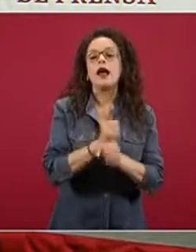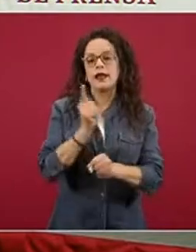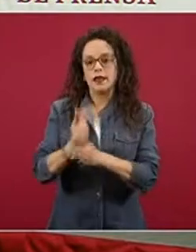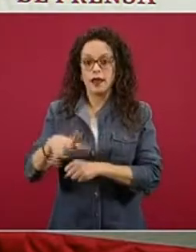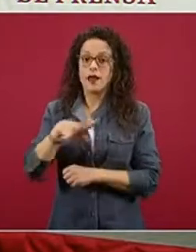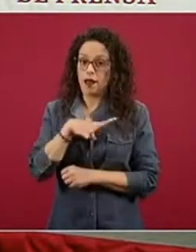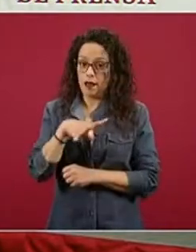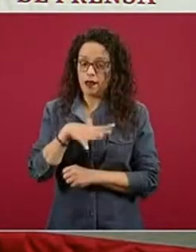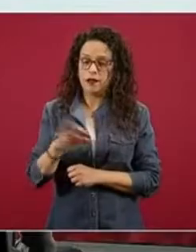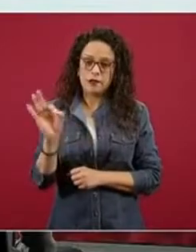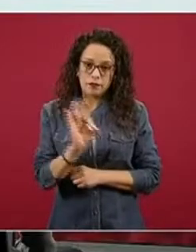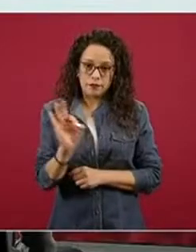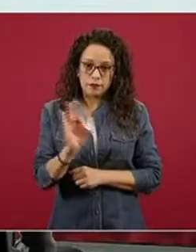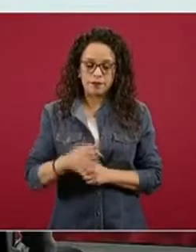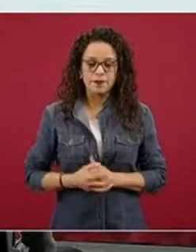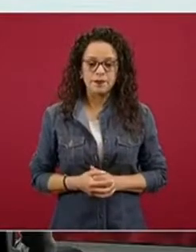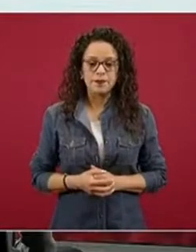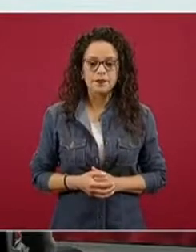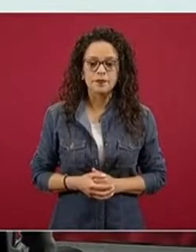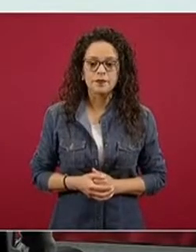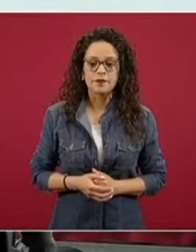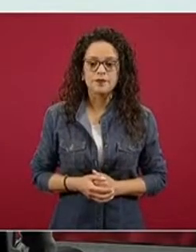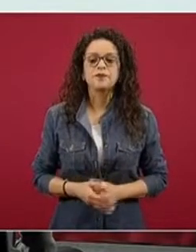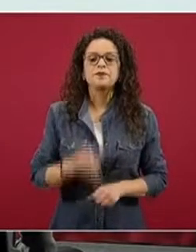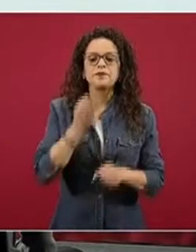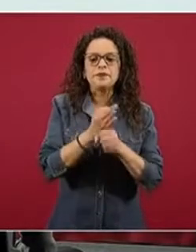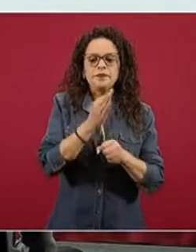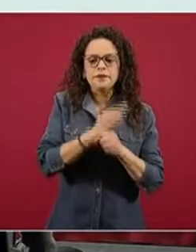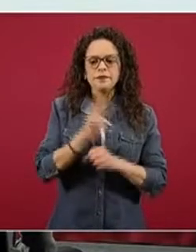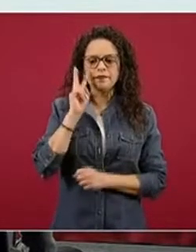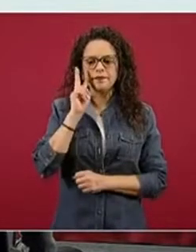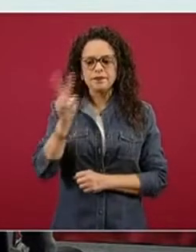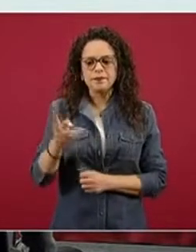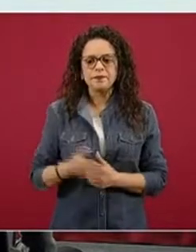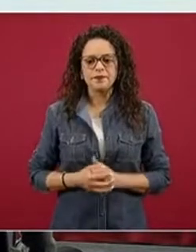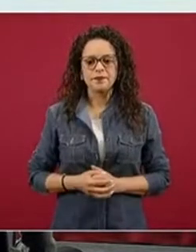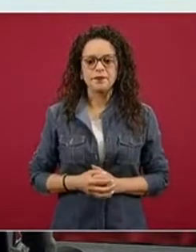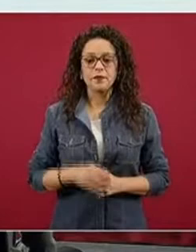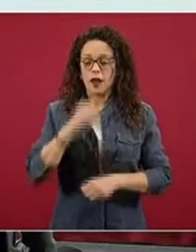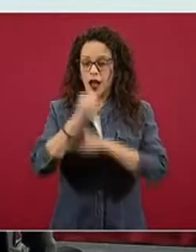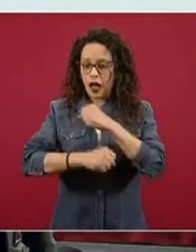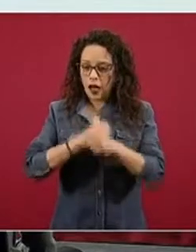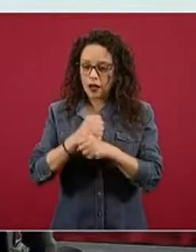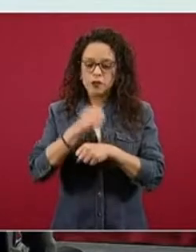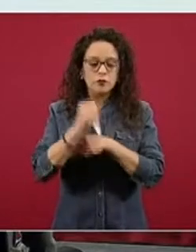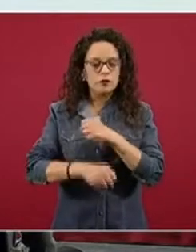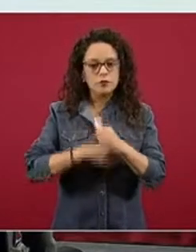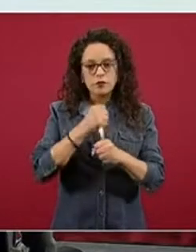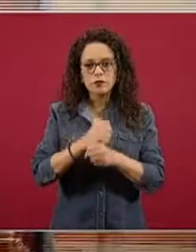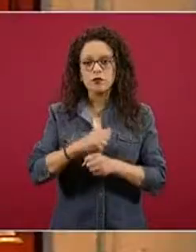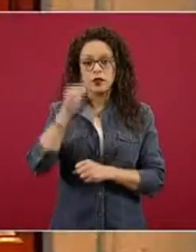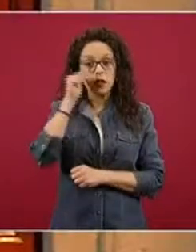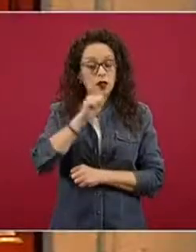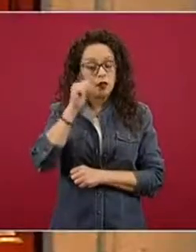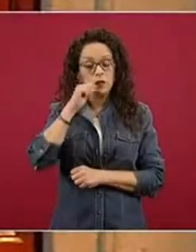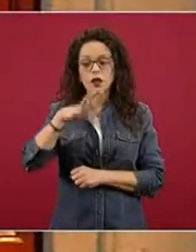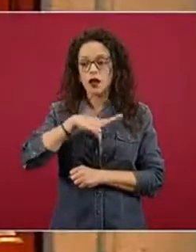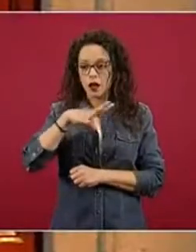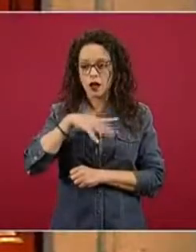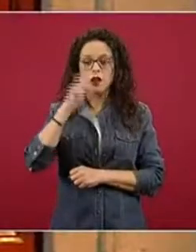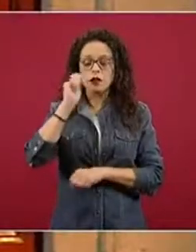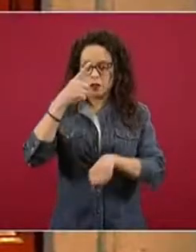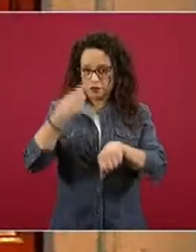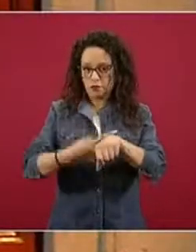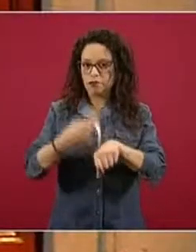vean, acabamos nosotros de presentarles cómo a través de los años, pues siempre tenemos casos de dengue. Y este